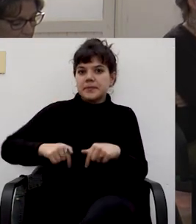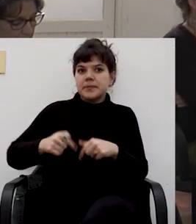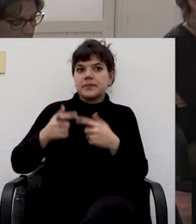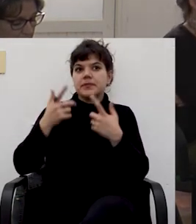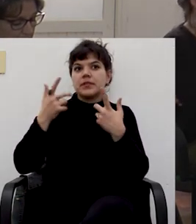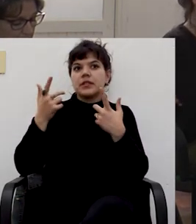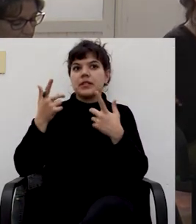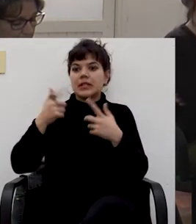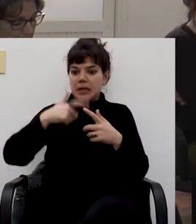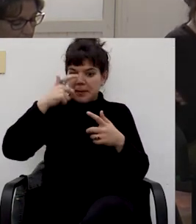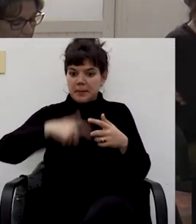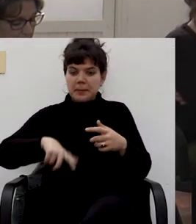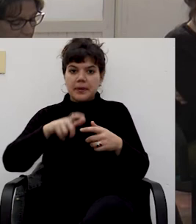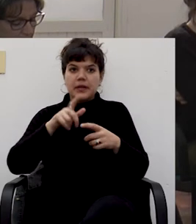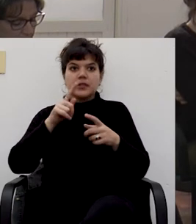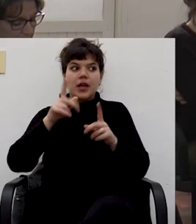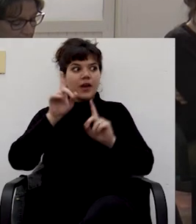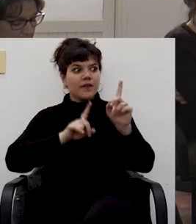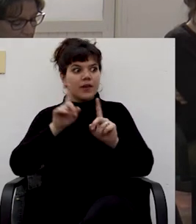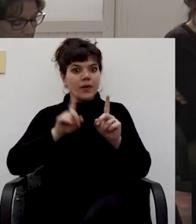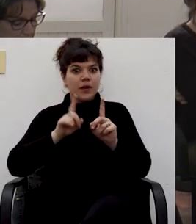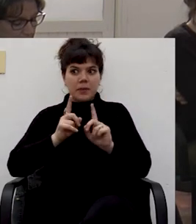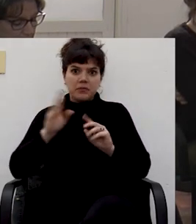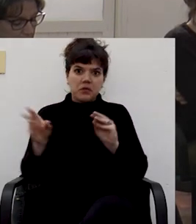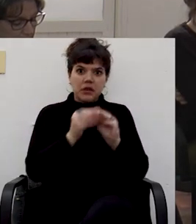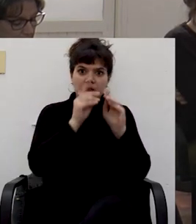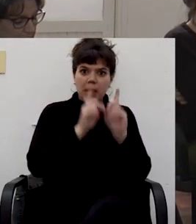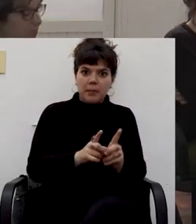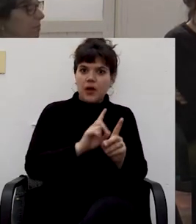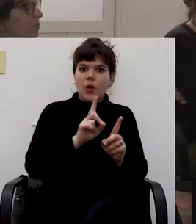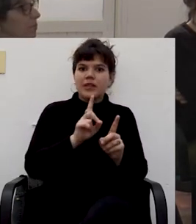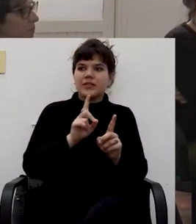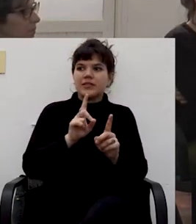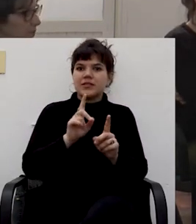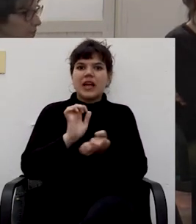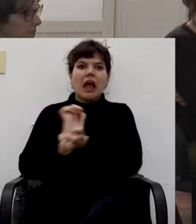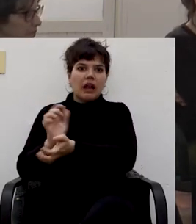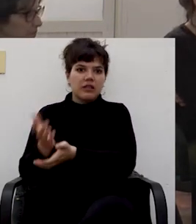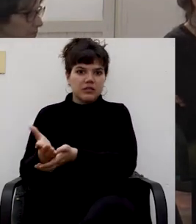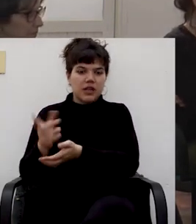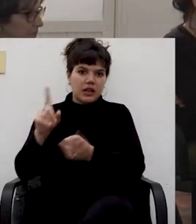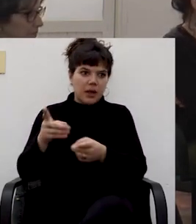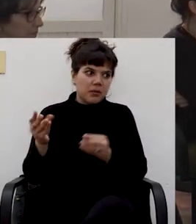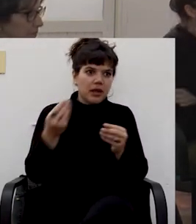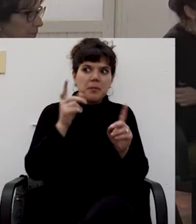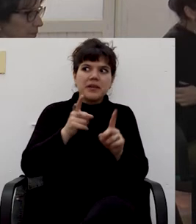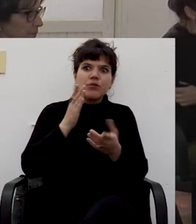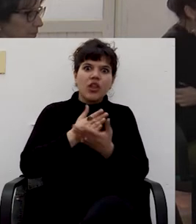esa persona es un universitario más y, por tanto, tiene los mismos